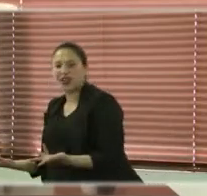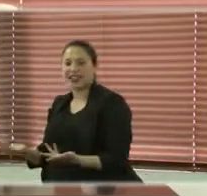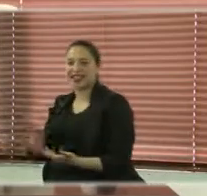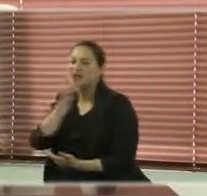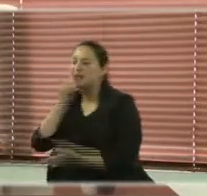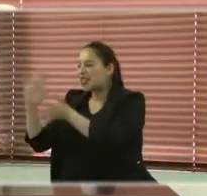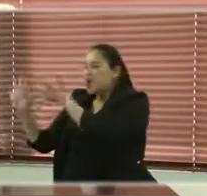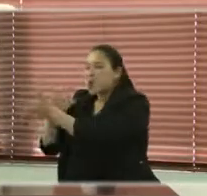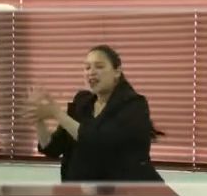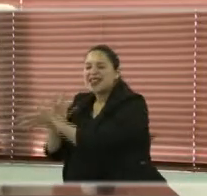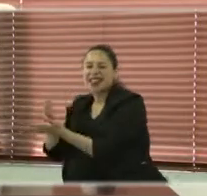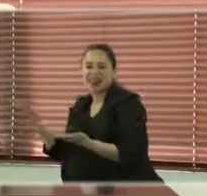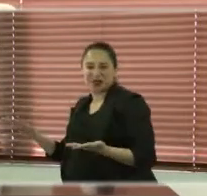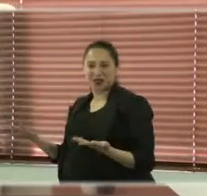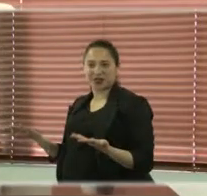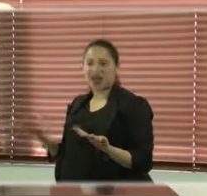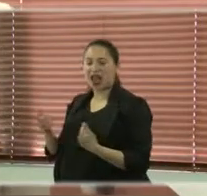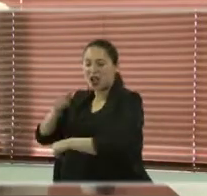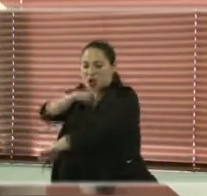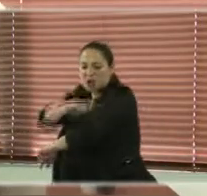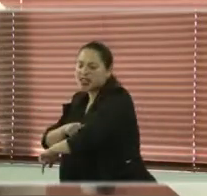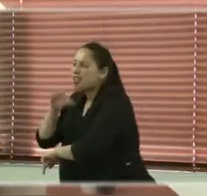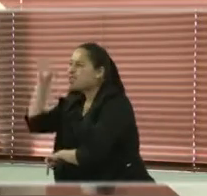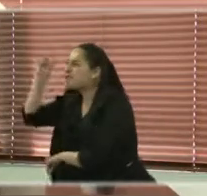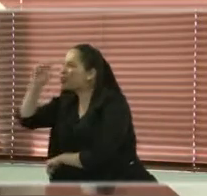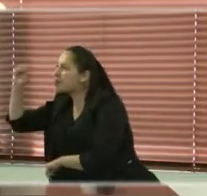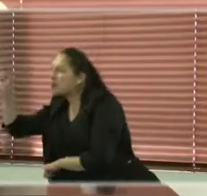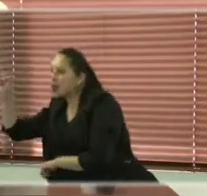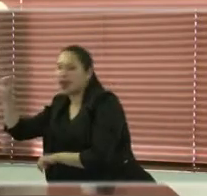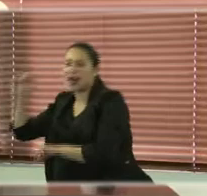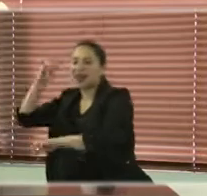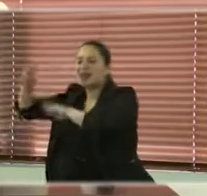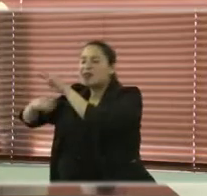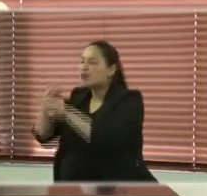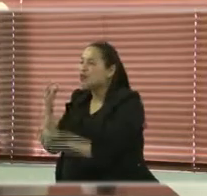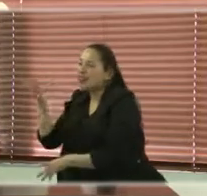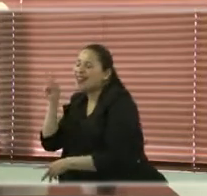en avances en dependiendo En qué países estamos hablando